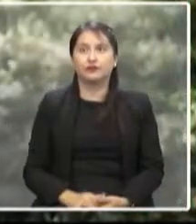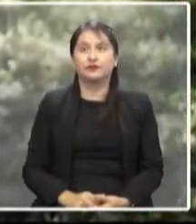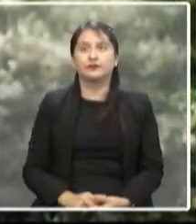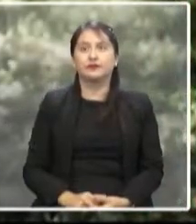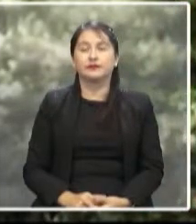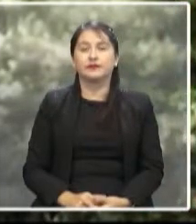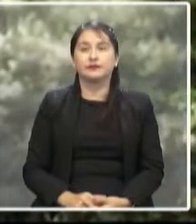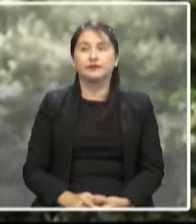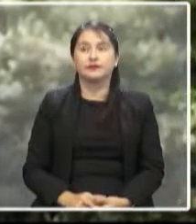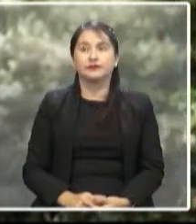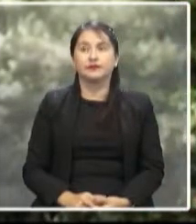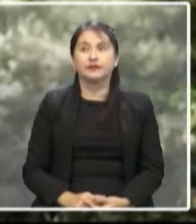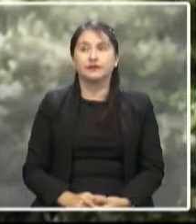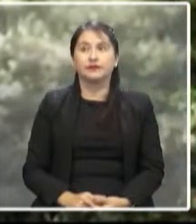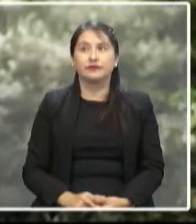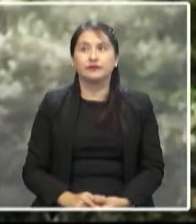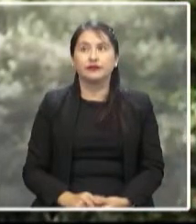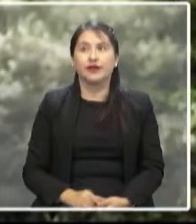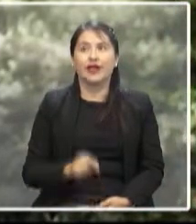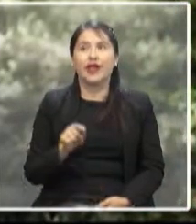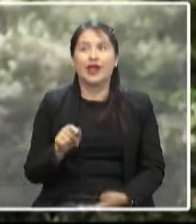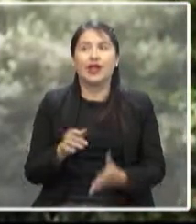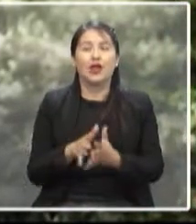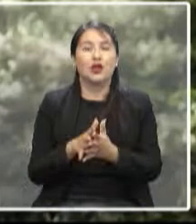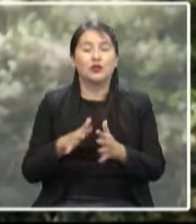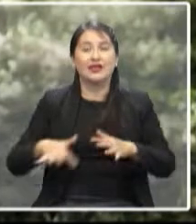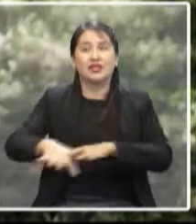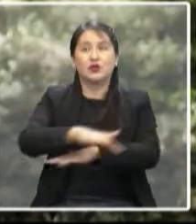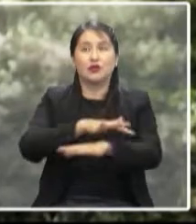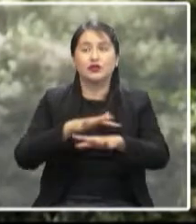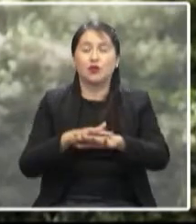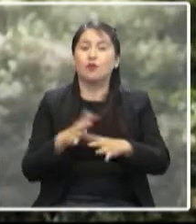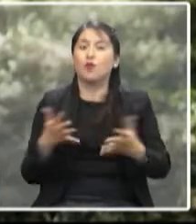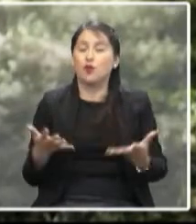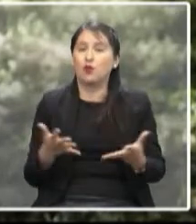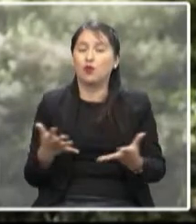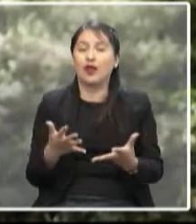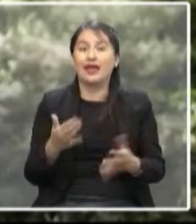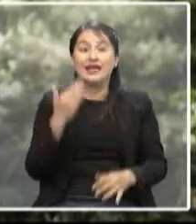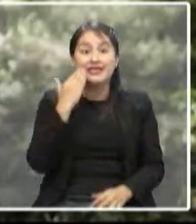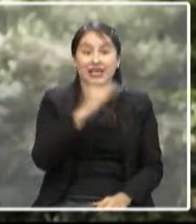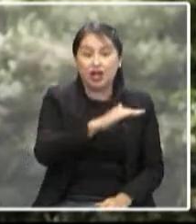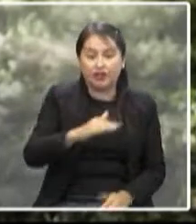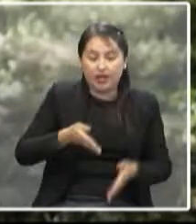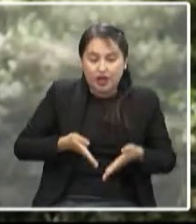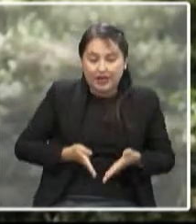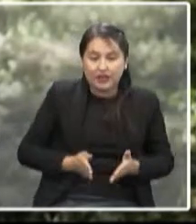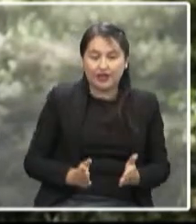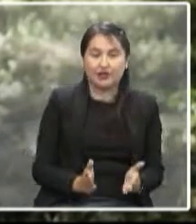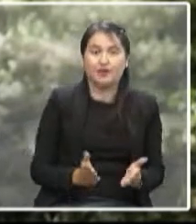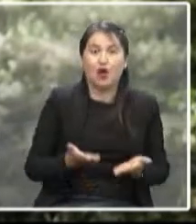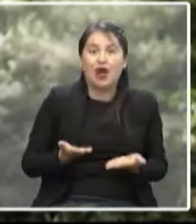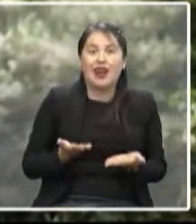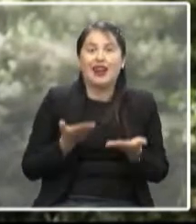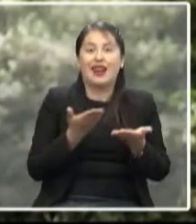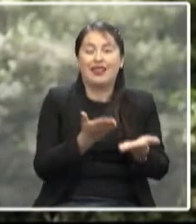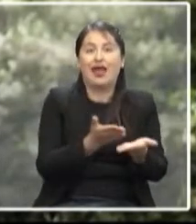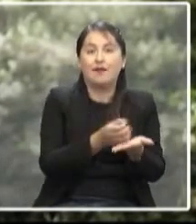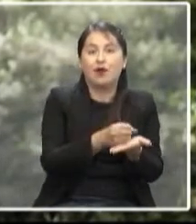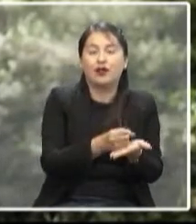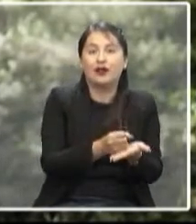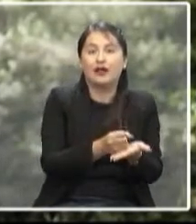En un caso súper disruptivo, donde sabemos que si a los niños recién nacidos les damos antirretrovirales, el